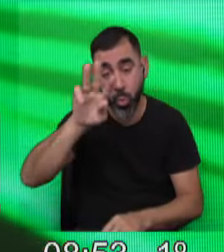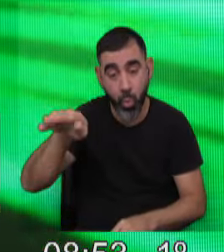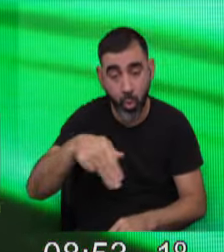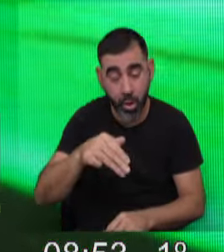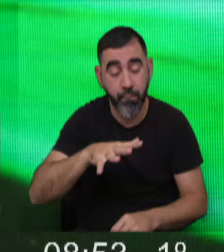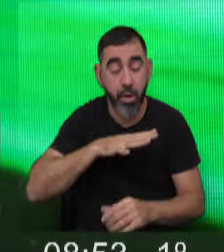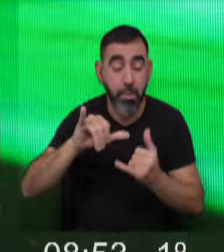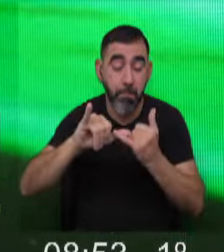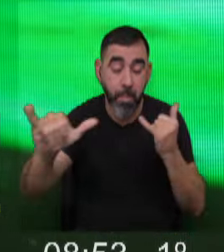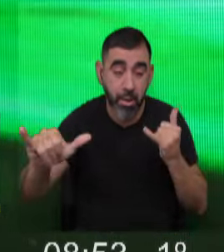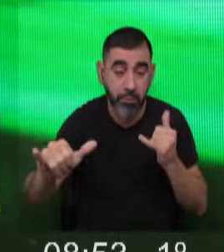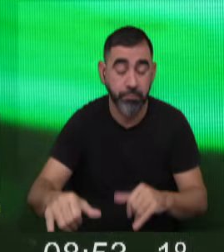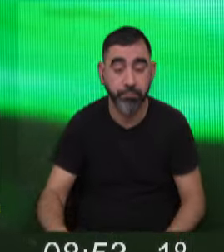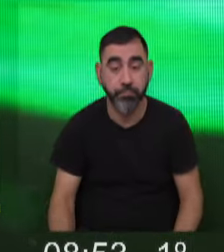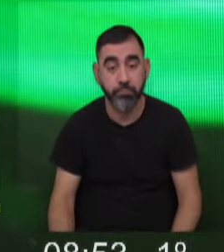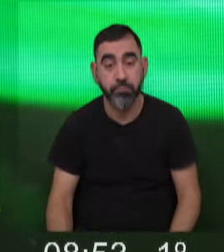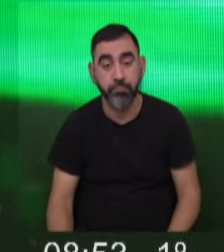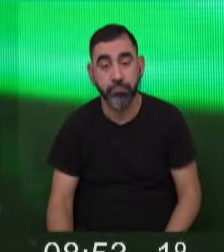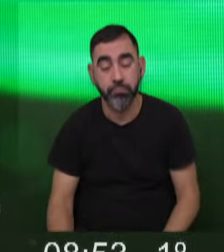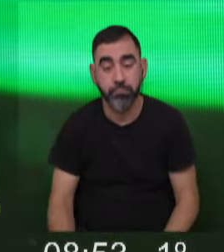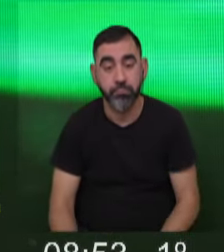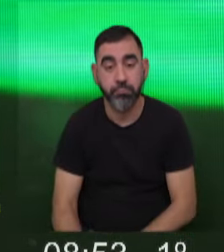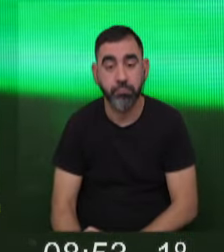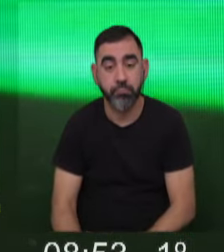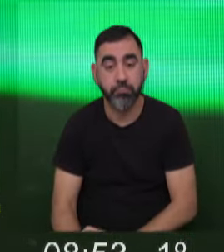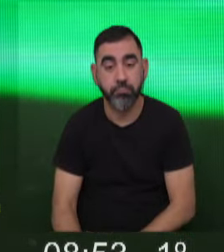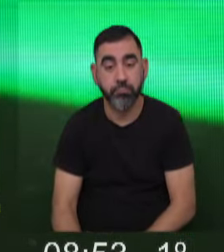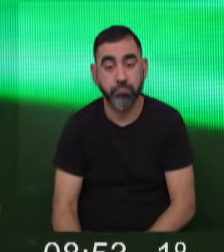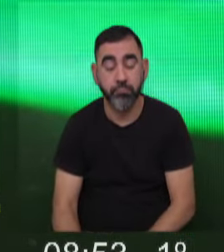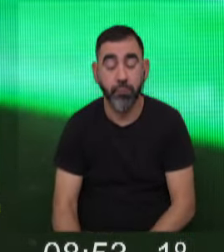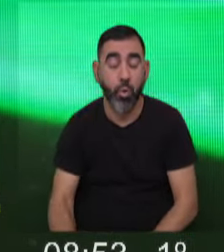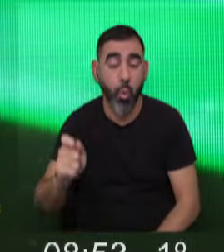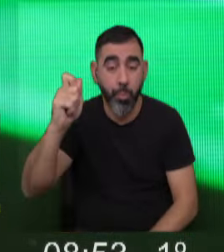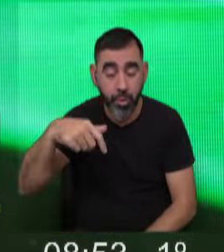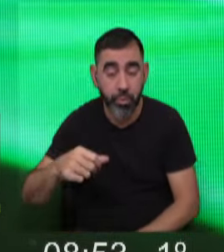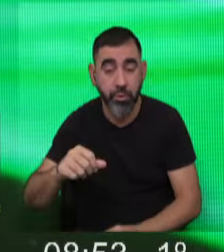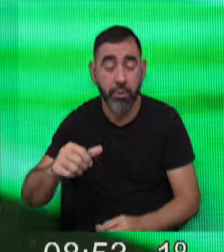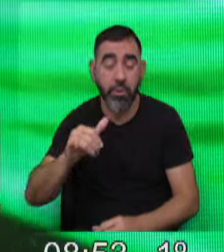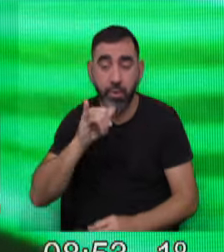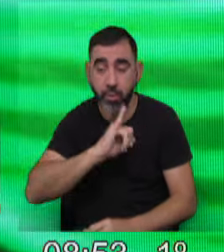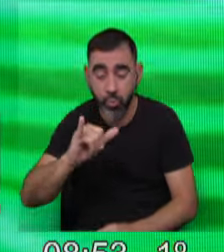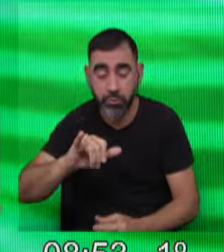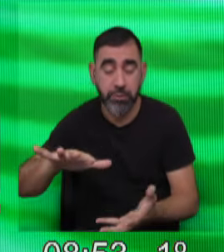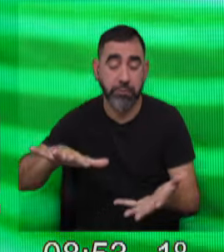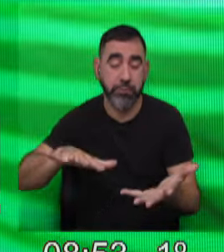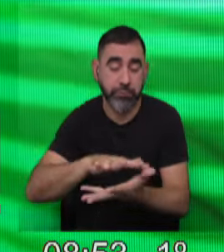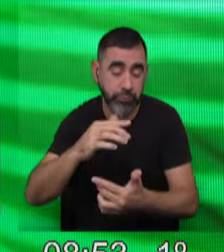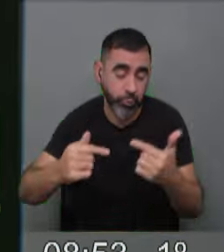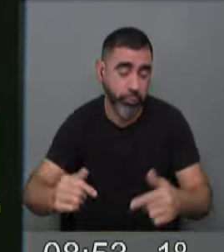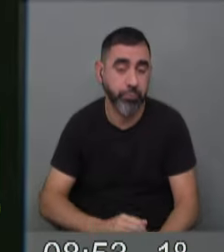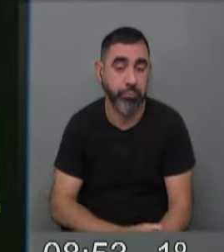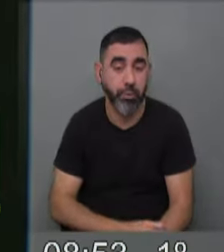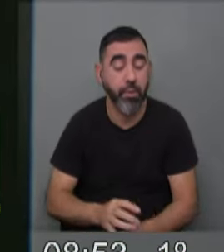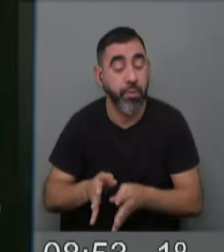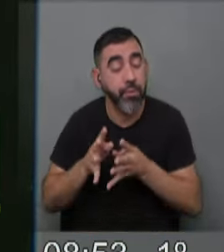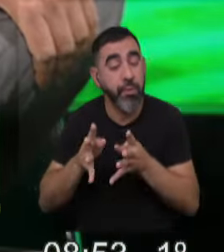el correo, como para recibir comentarios o situaciones también que las derivaremos a los ámbitos que desafíos pendientes,